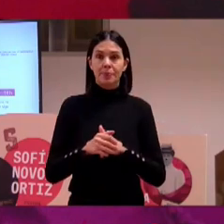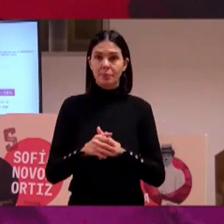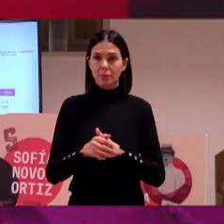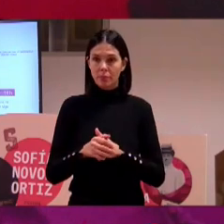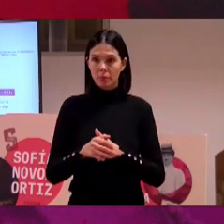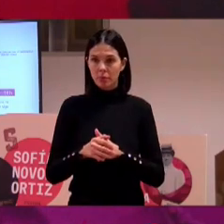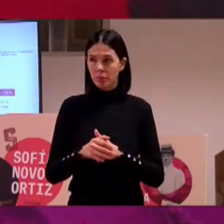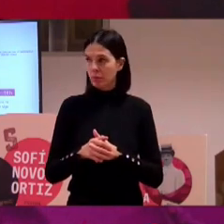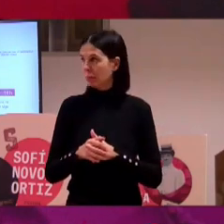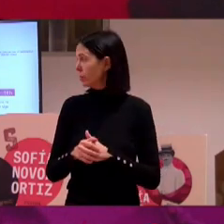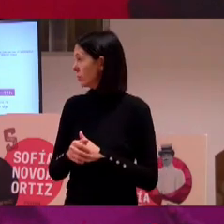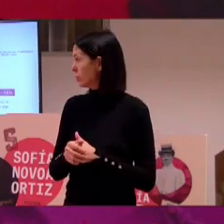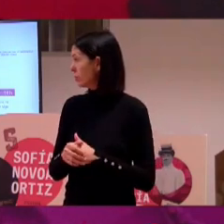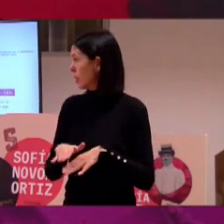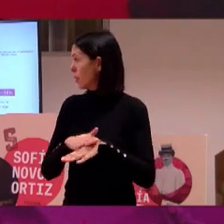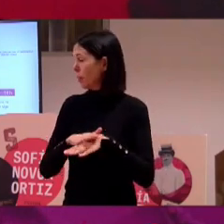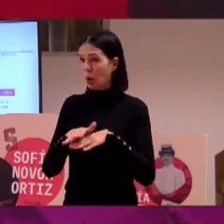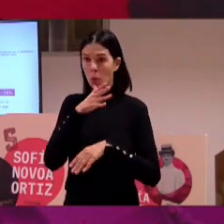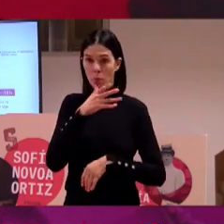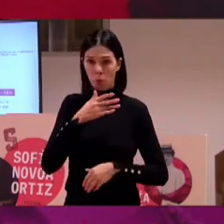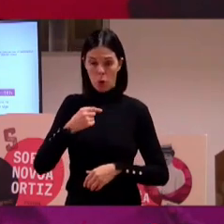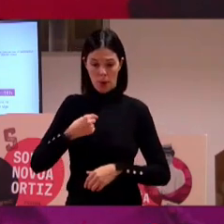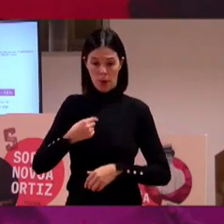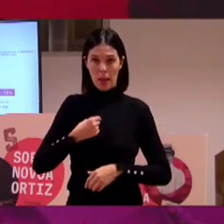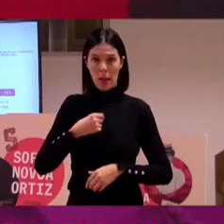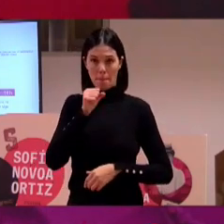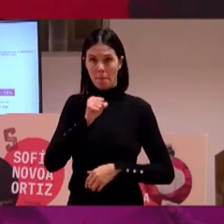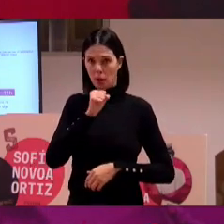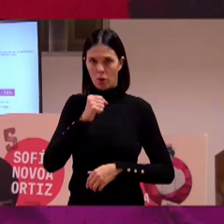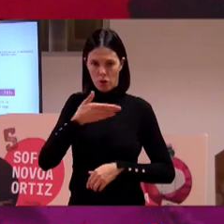perdón por lo del micro, porque lo estoy tapando todo el rato. Me acabo de dar cuenta ahora.